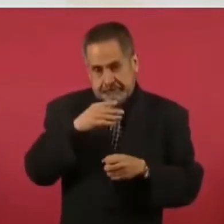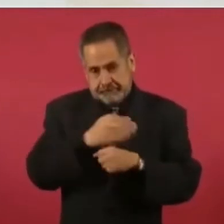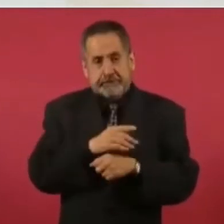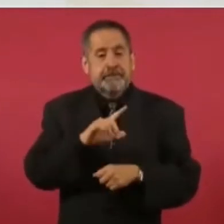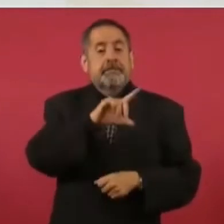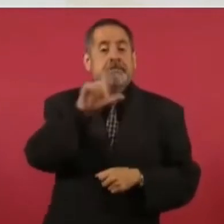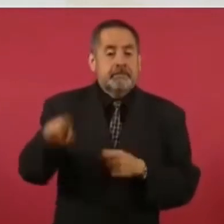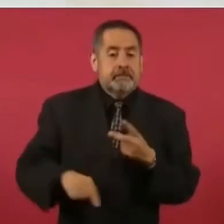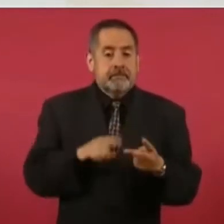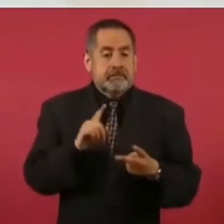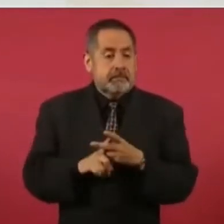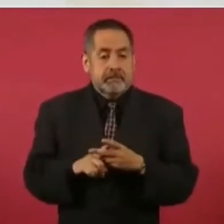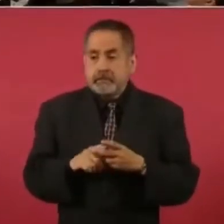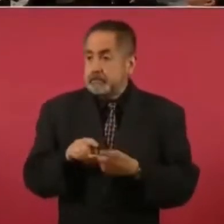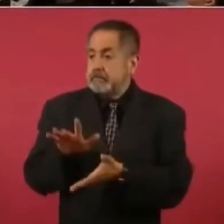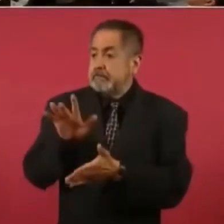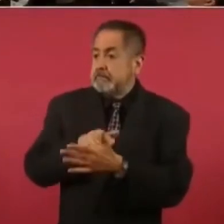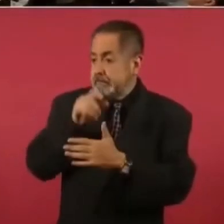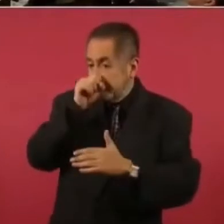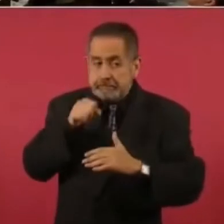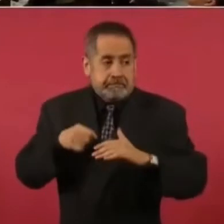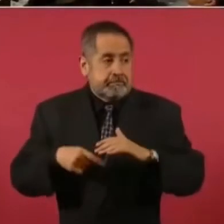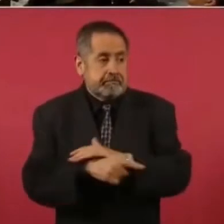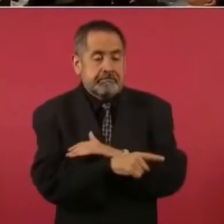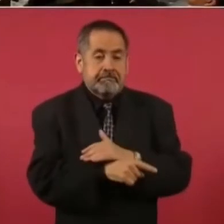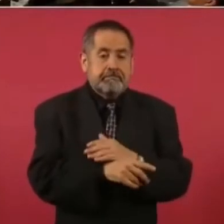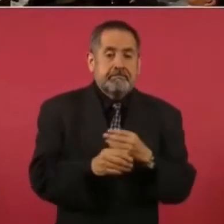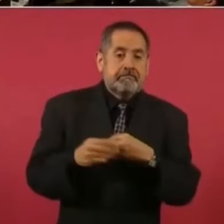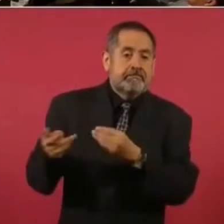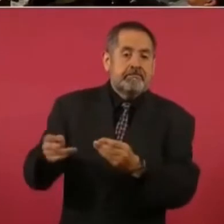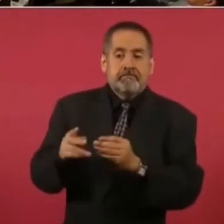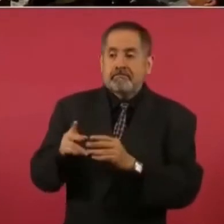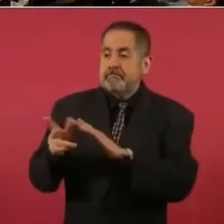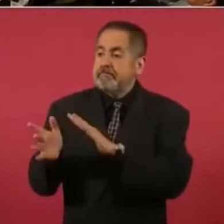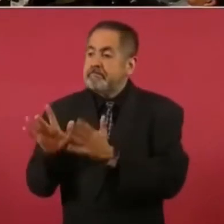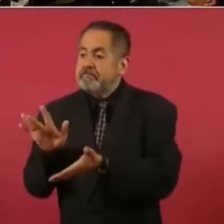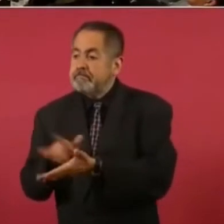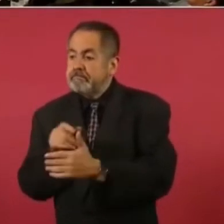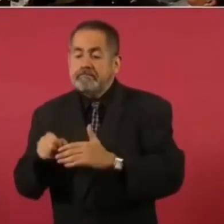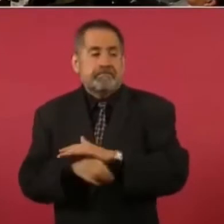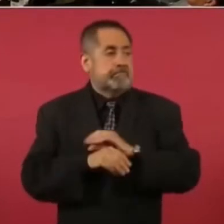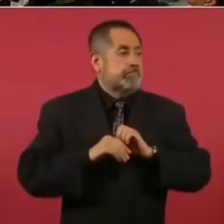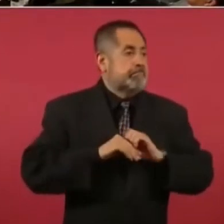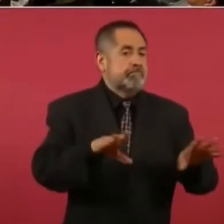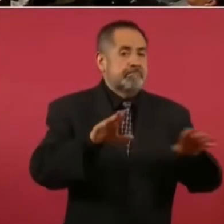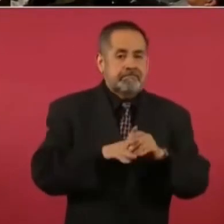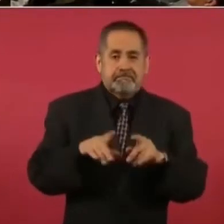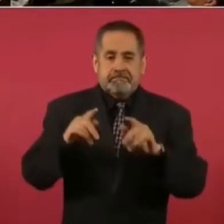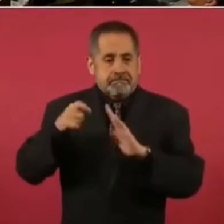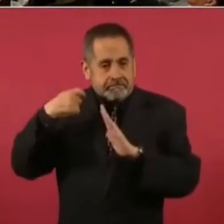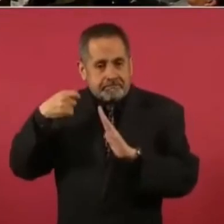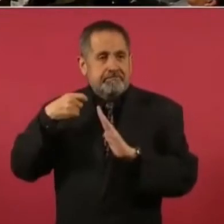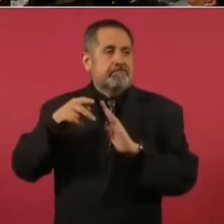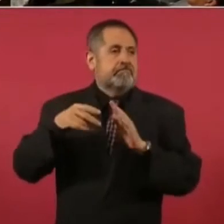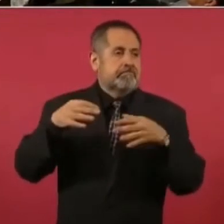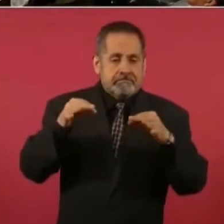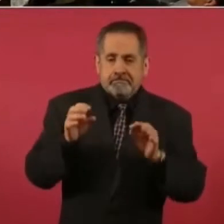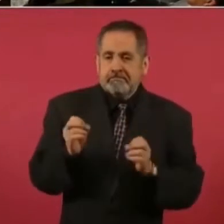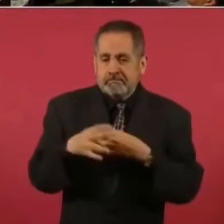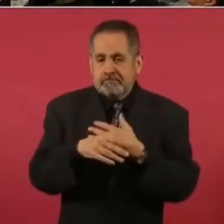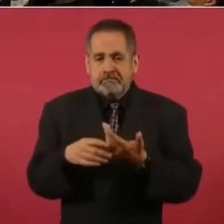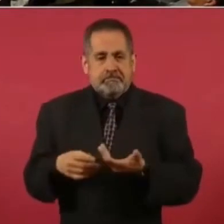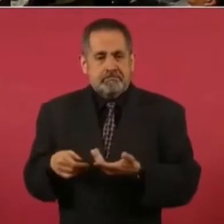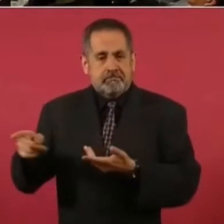Luego aparecieron las filtraciones, nos filtraron videos, nos filtraron documentos, nos filtraron incluso el informe